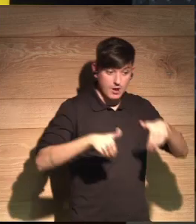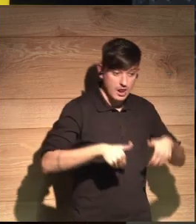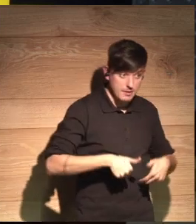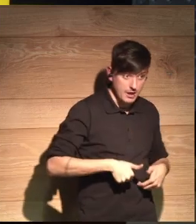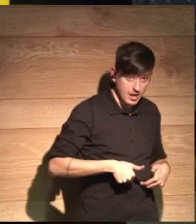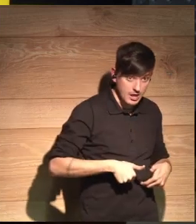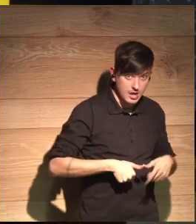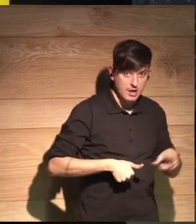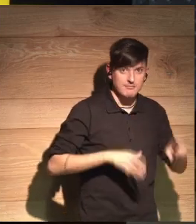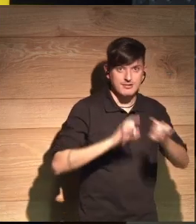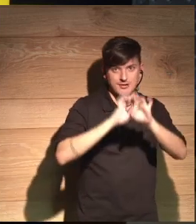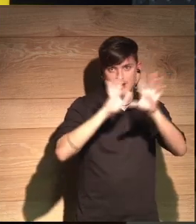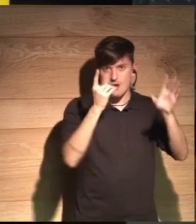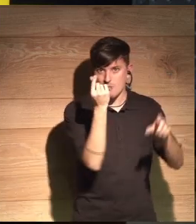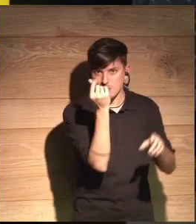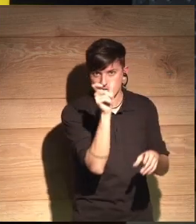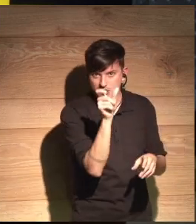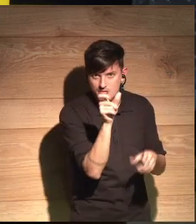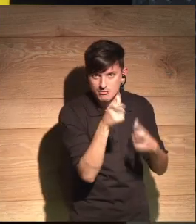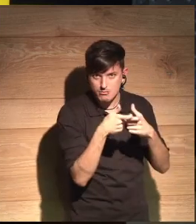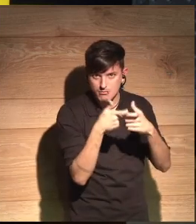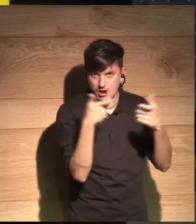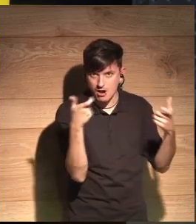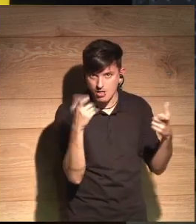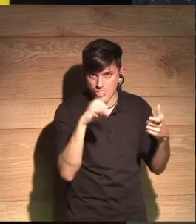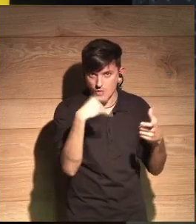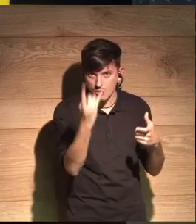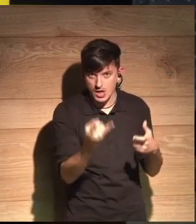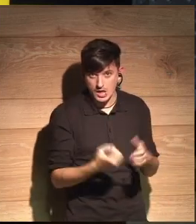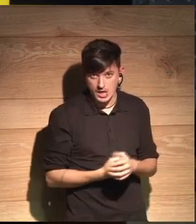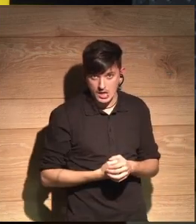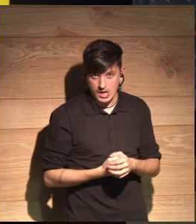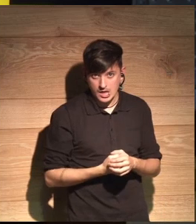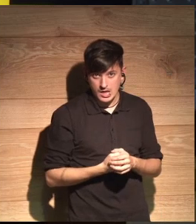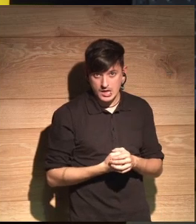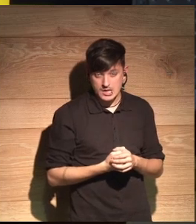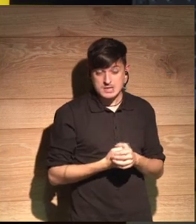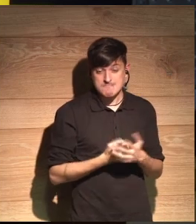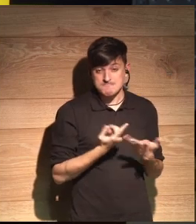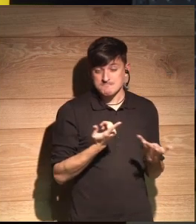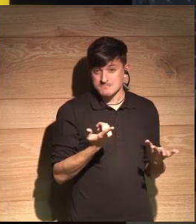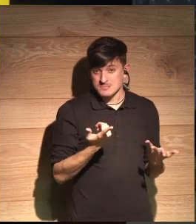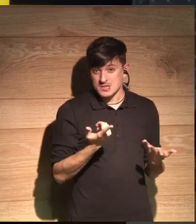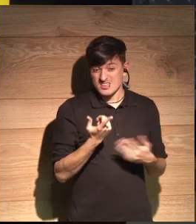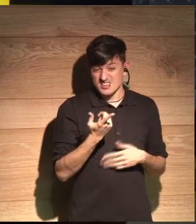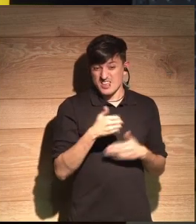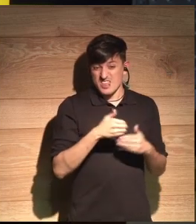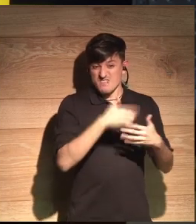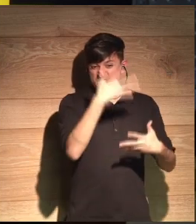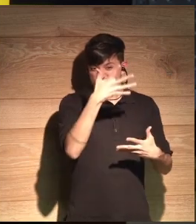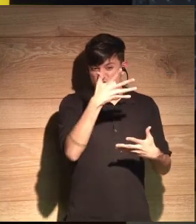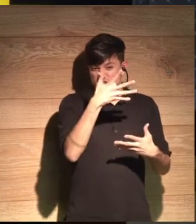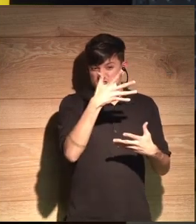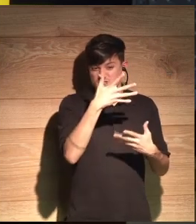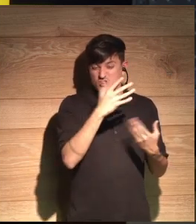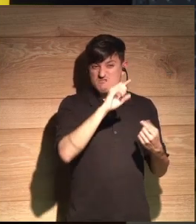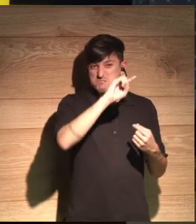claro el precio subió eso es el doble estamos hablando casas muy o sea son edificios con casas muy